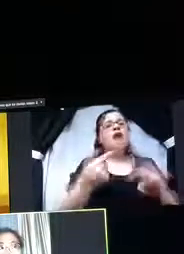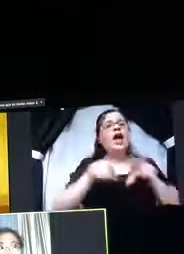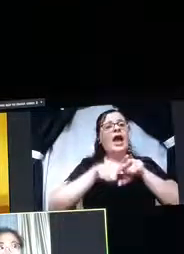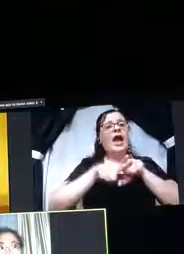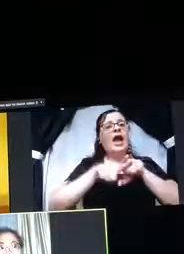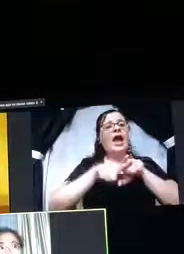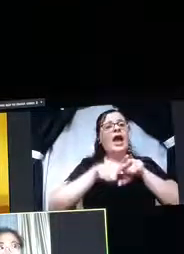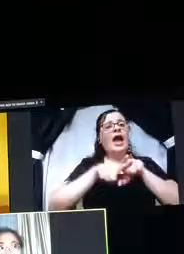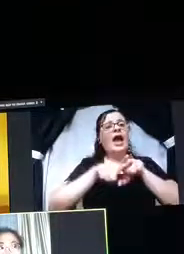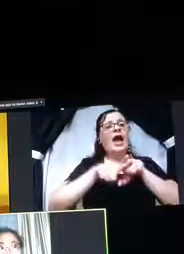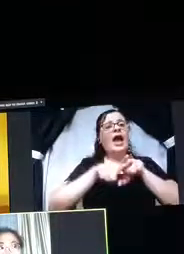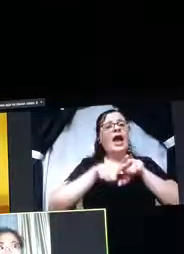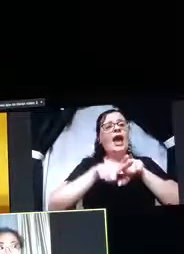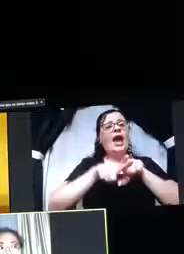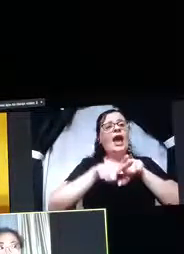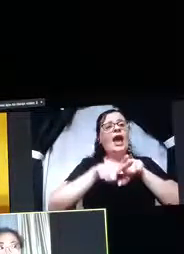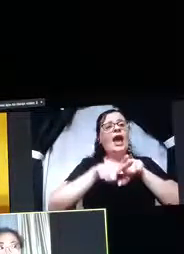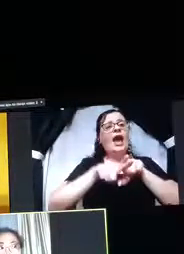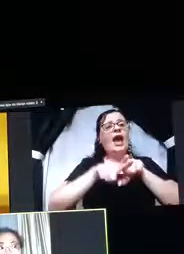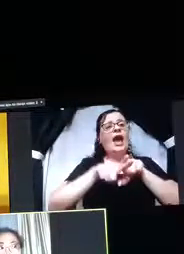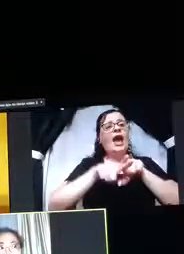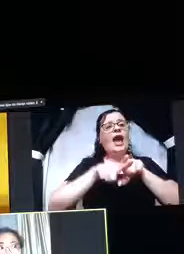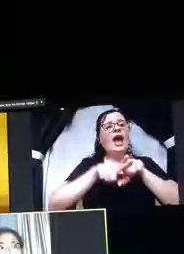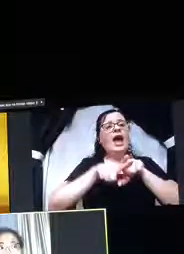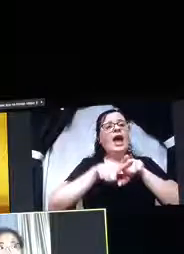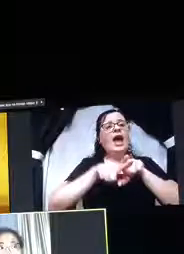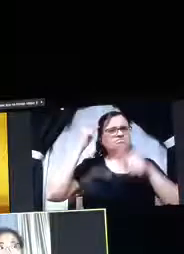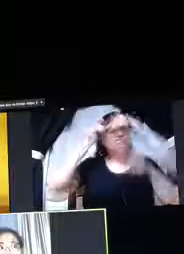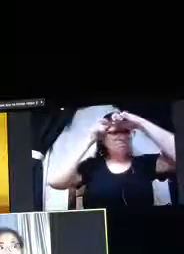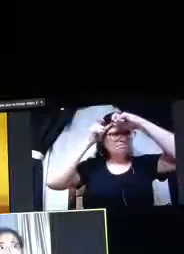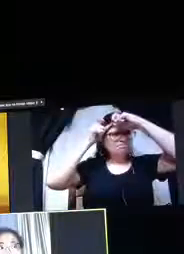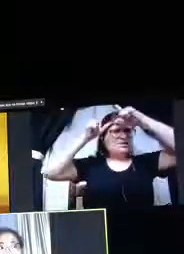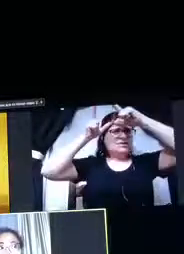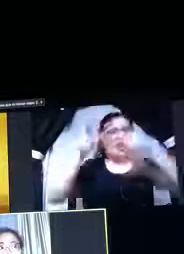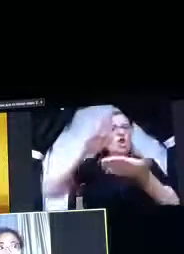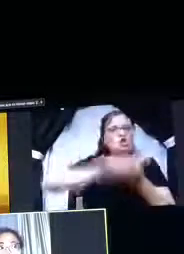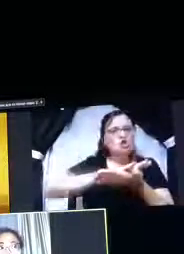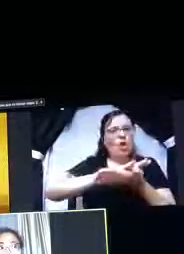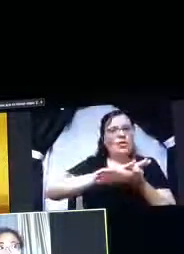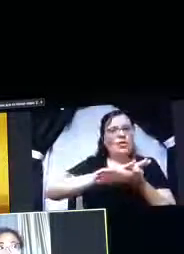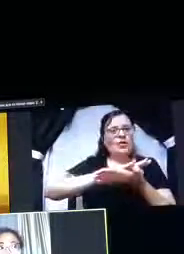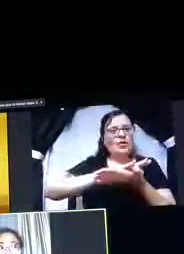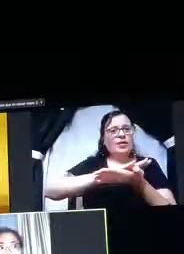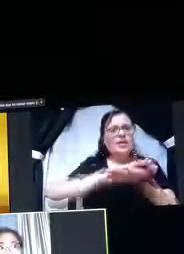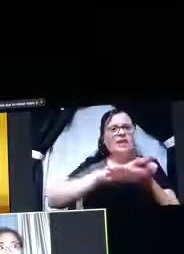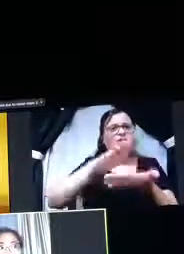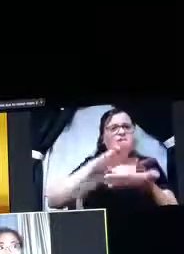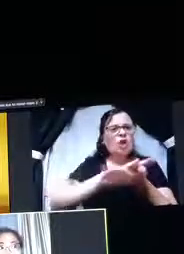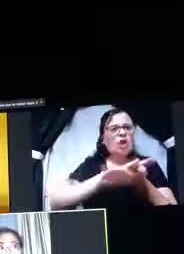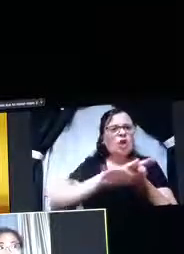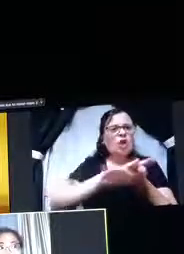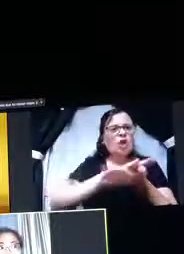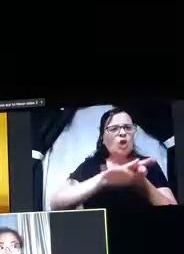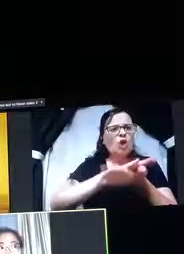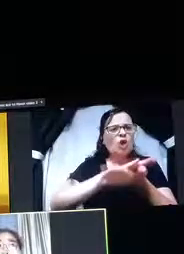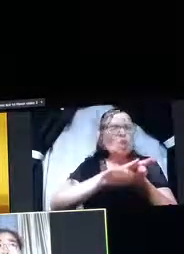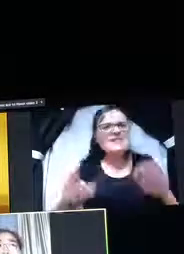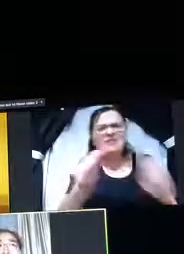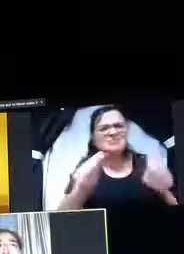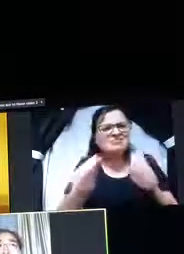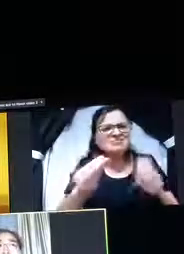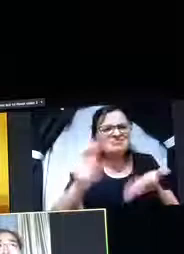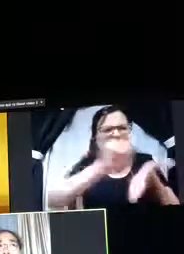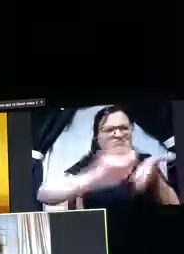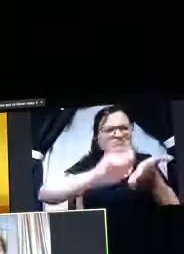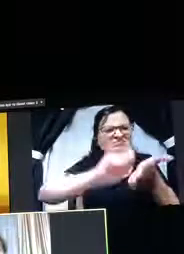un sobre mesa, ¿no? Y era como, ¿qué escribiste? Bueno, yo creo que ese es un